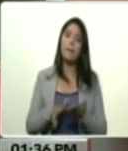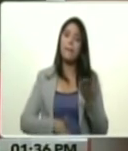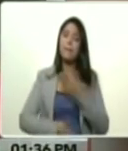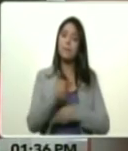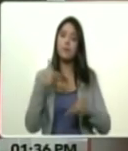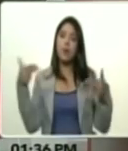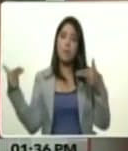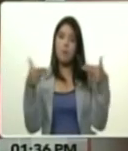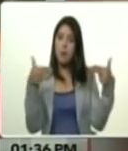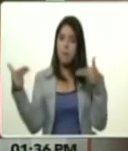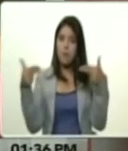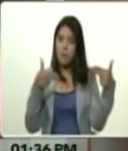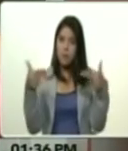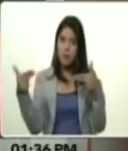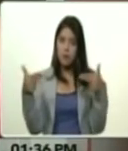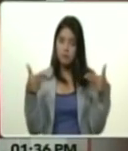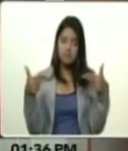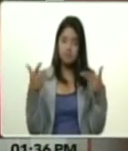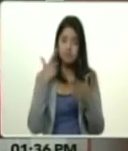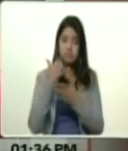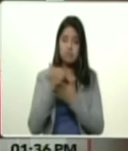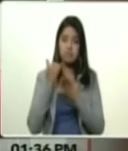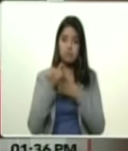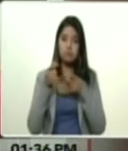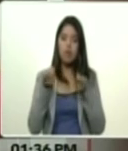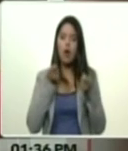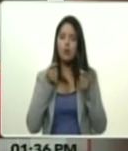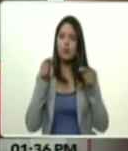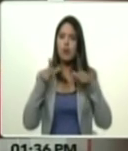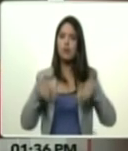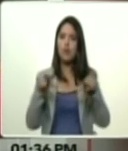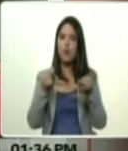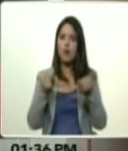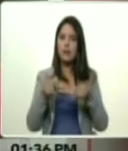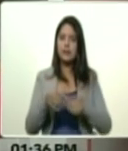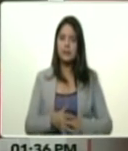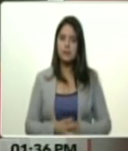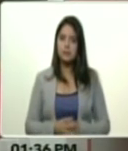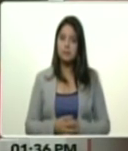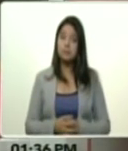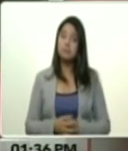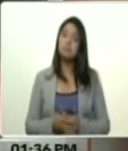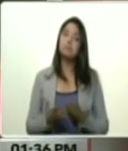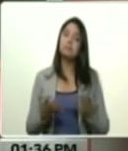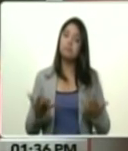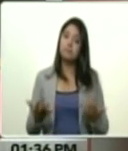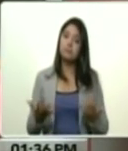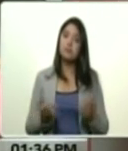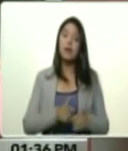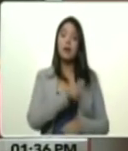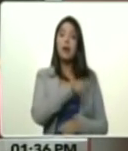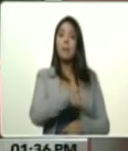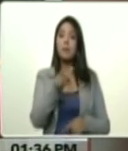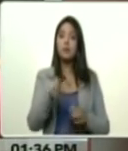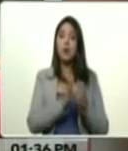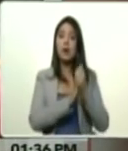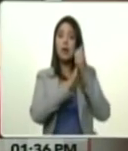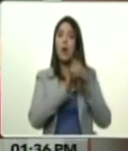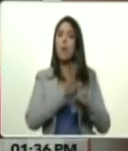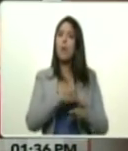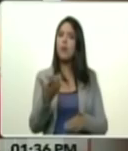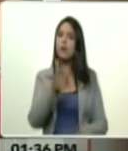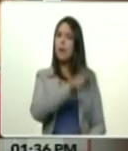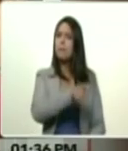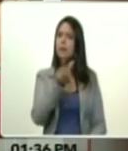y mafiosos que se disputaban un territorio. Tocará a los dirigentes responder por qué ese tipo de